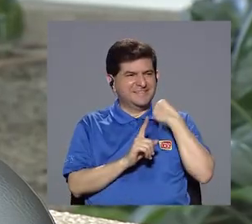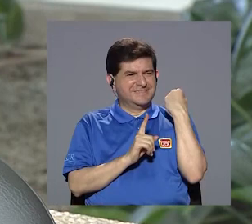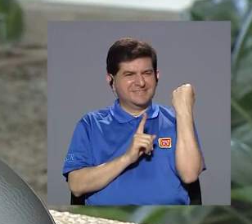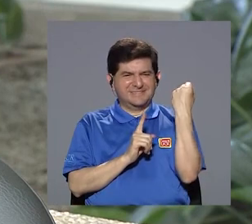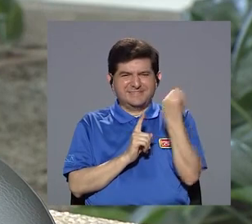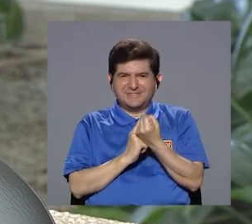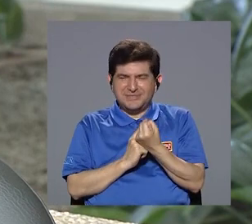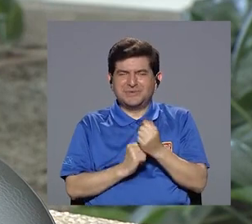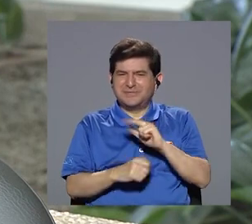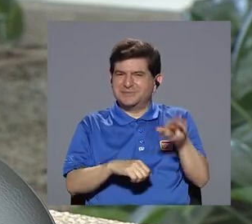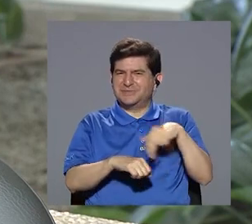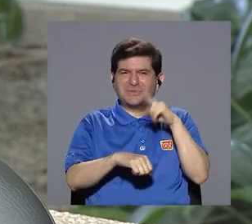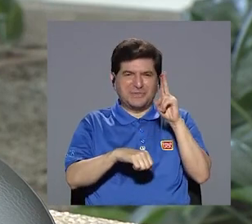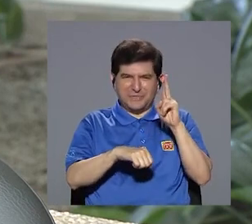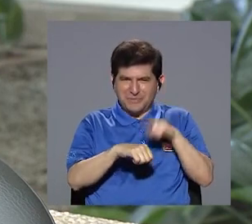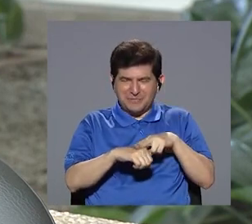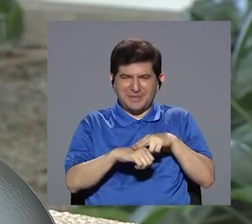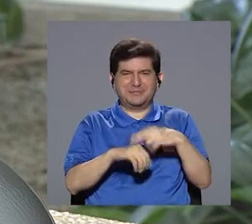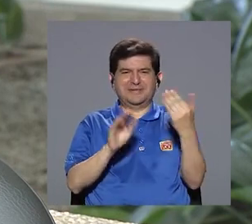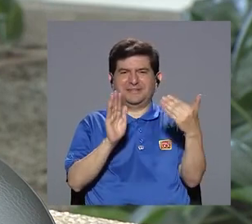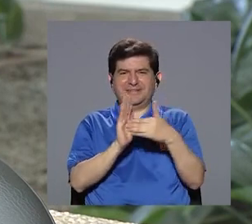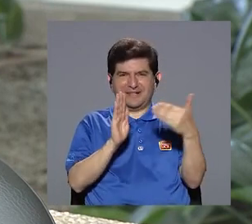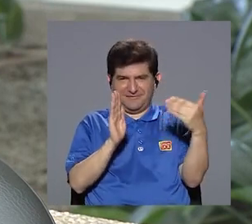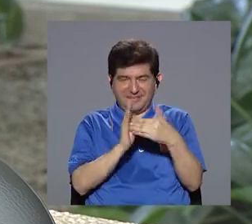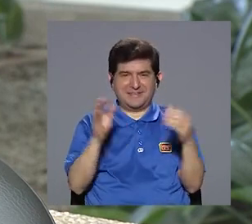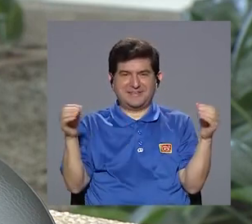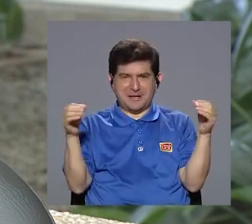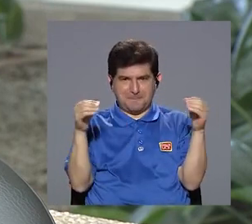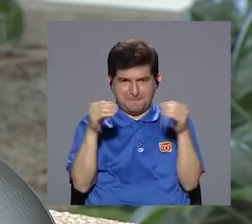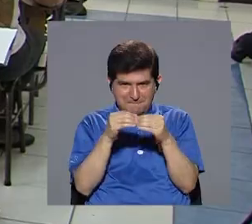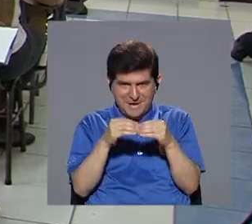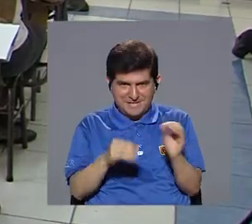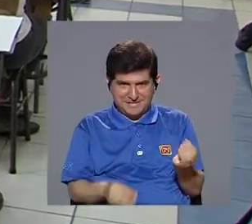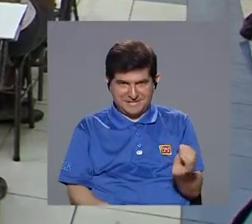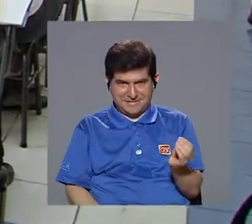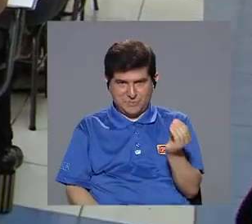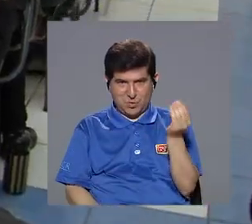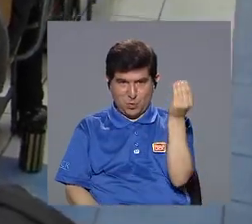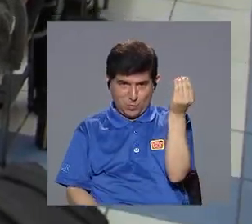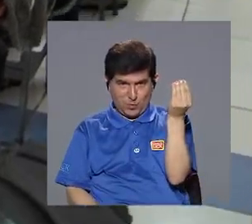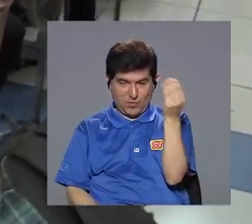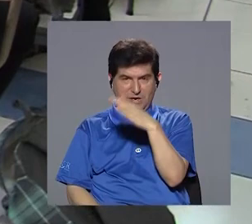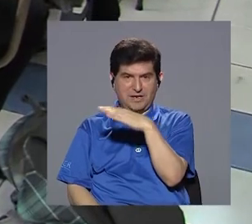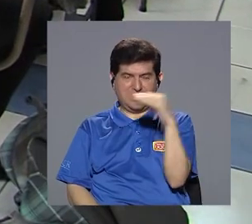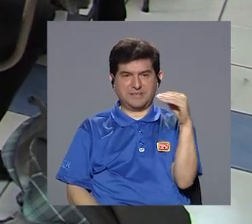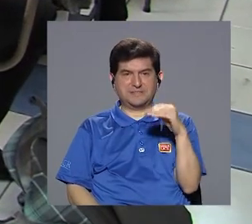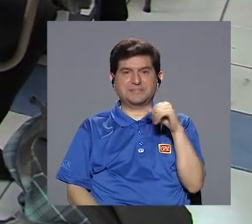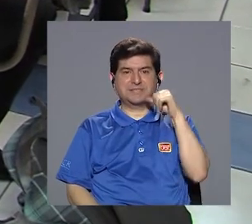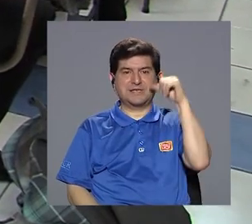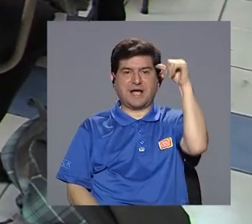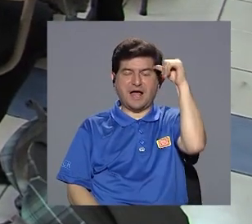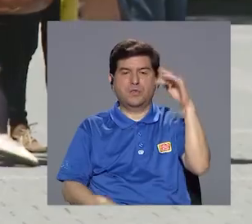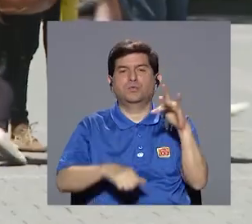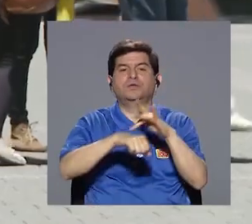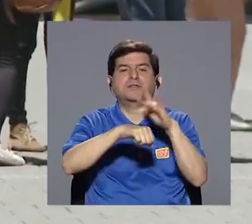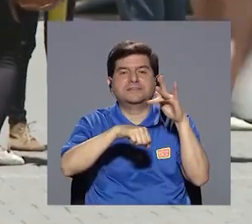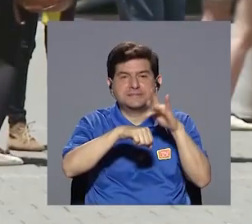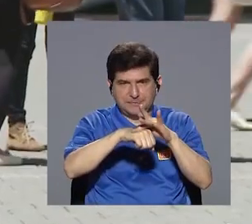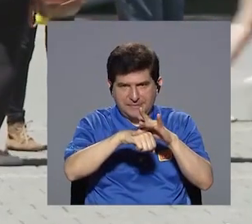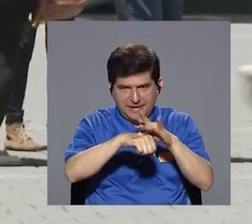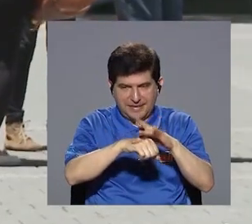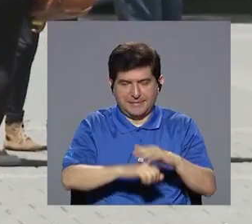una situación que generalmente está afectando más en adolescentes y en adultos